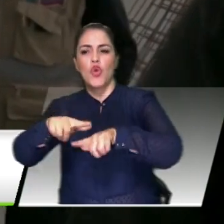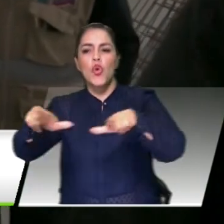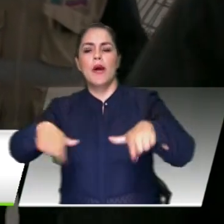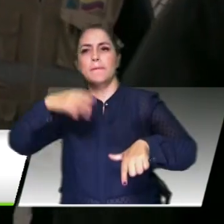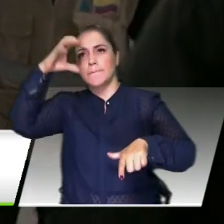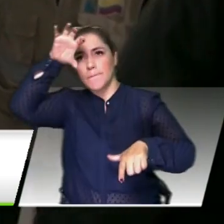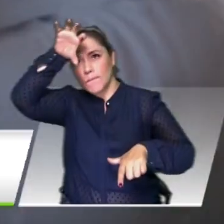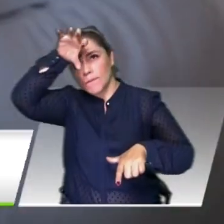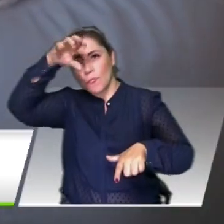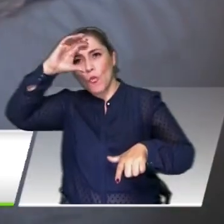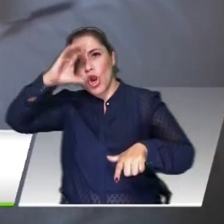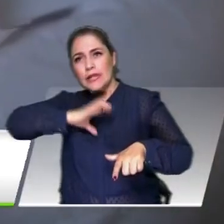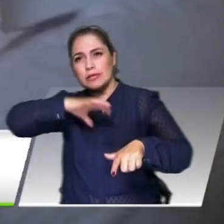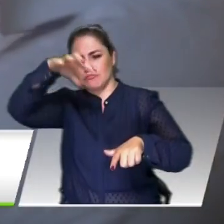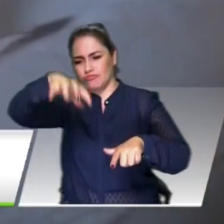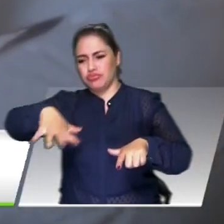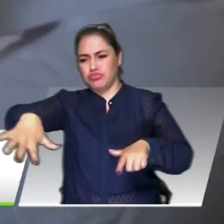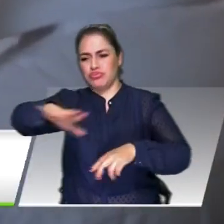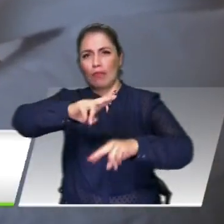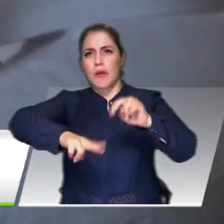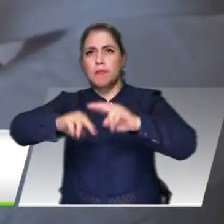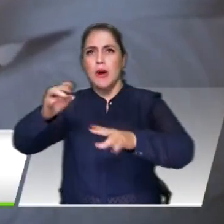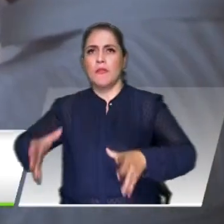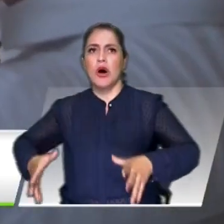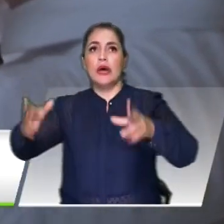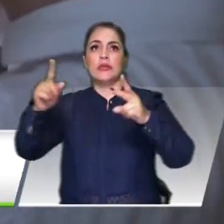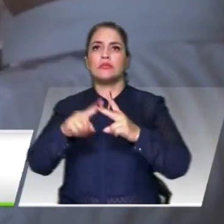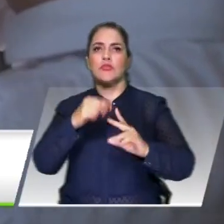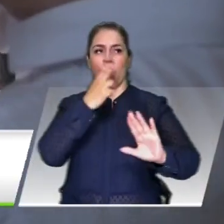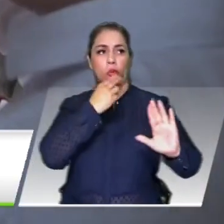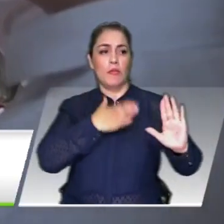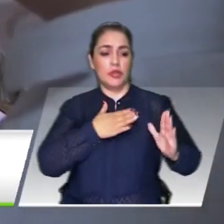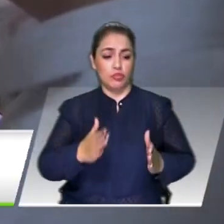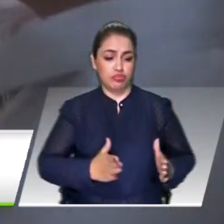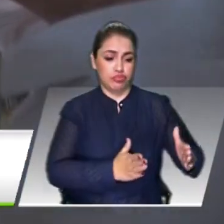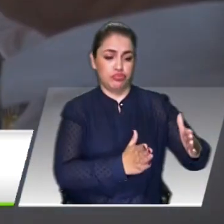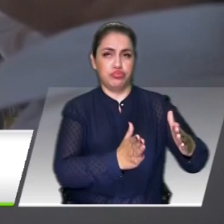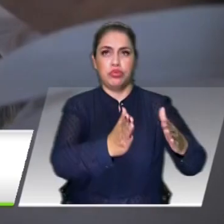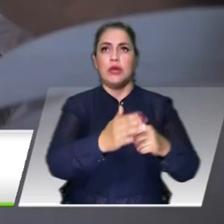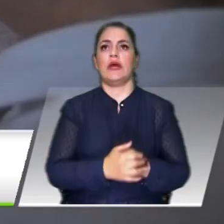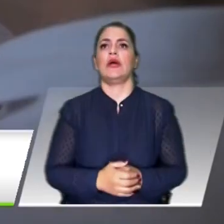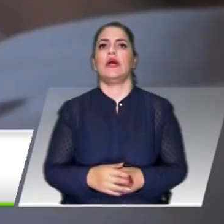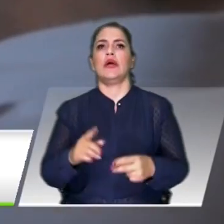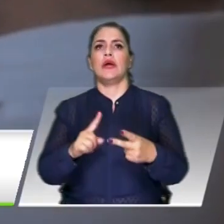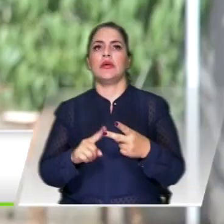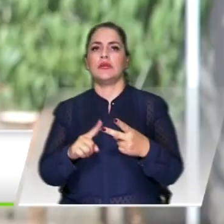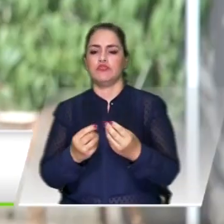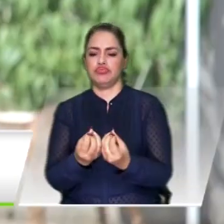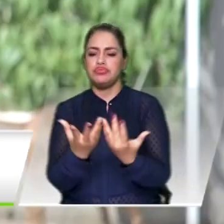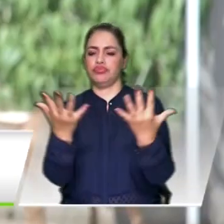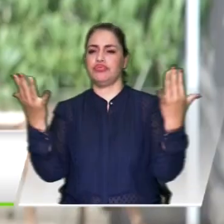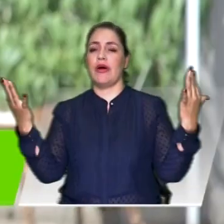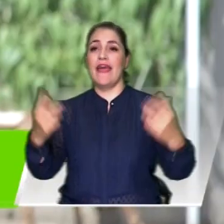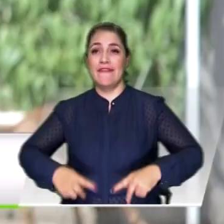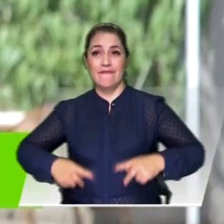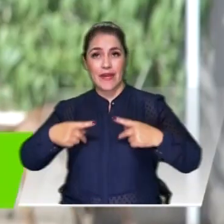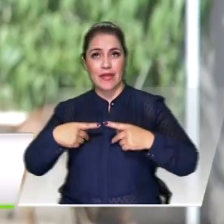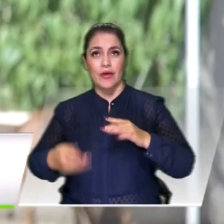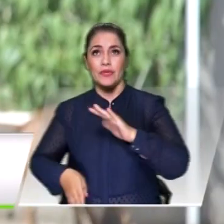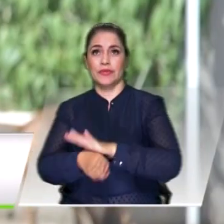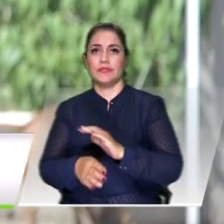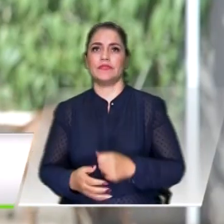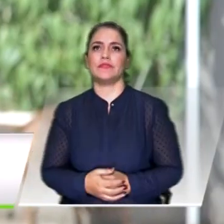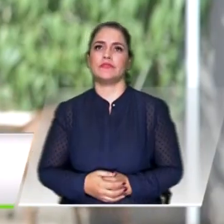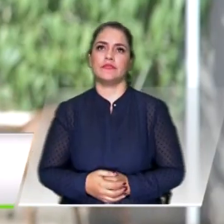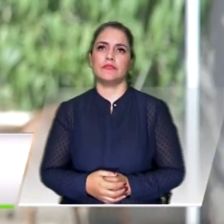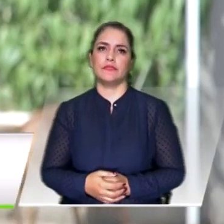y se comprometió con la pavimentación de vías urbanas y de la segunda etapa del jardín de vida una obra que por más de 12